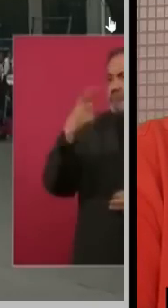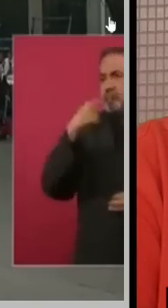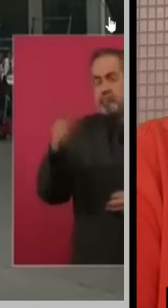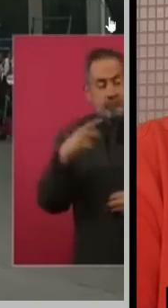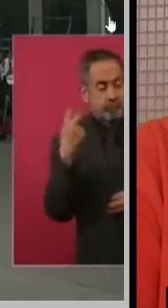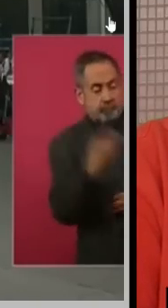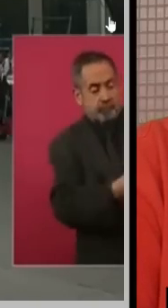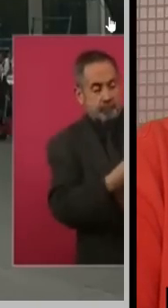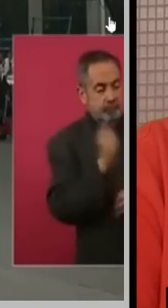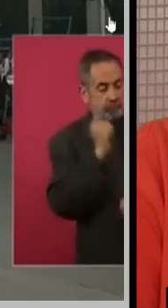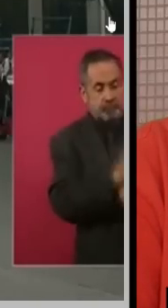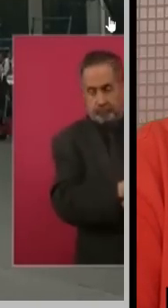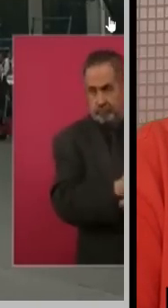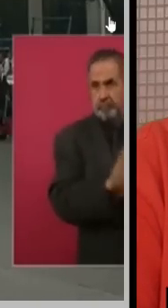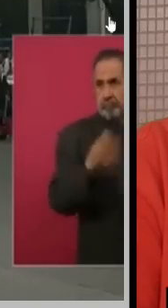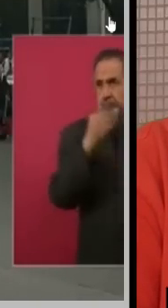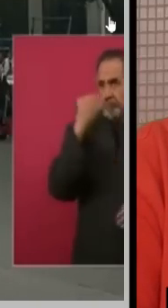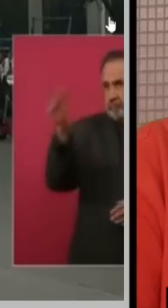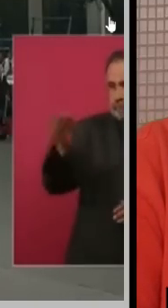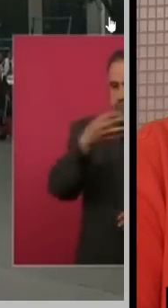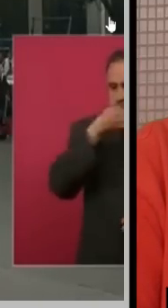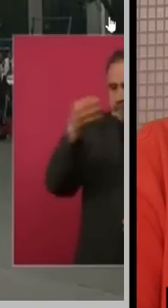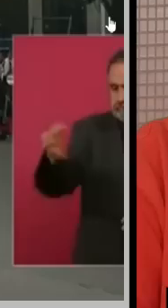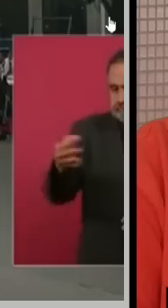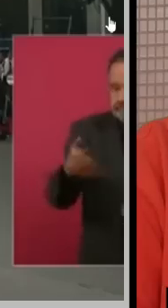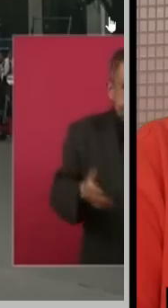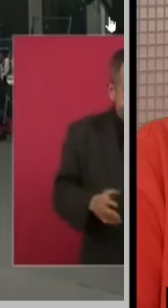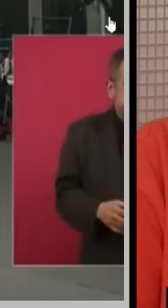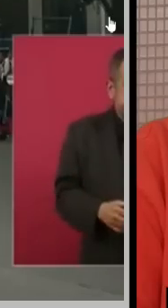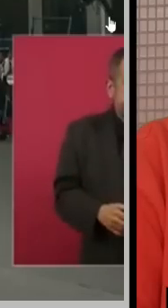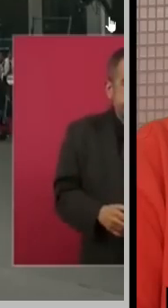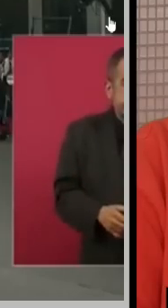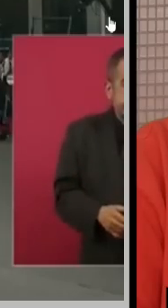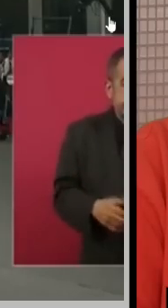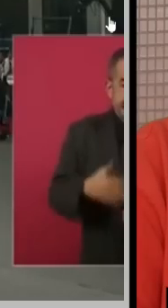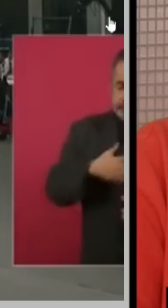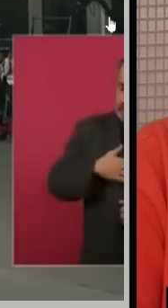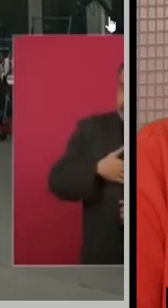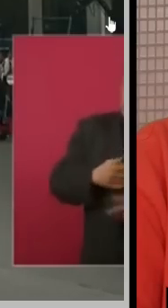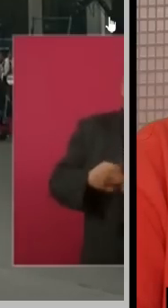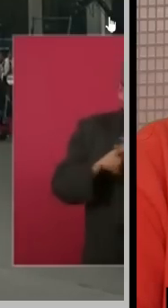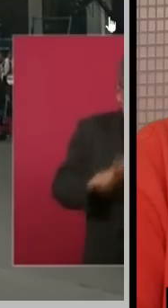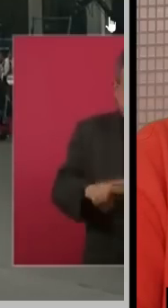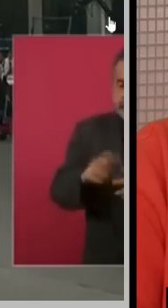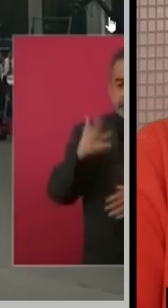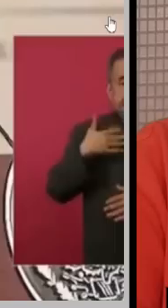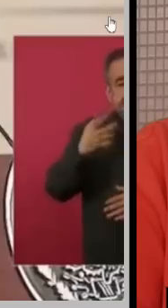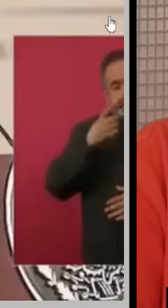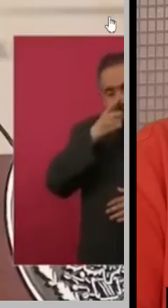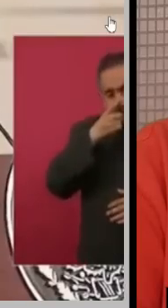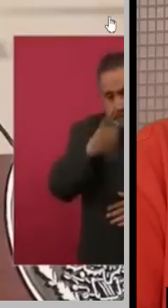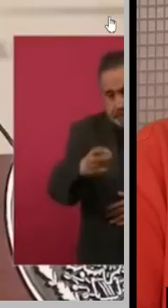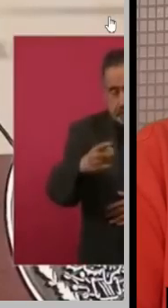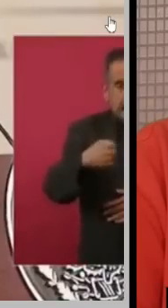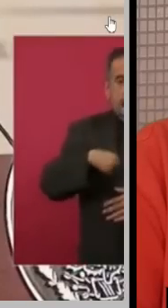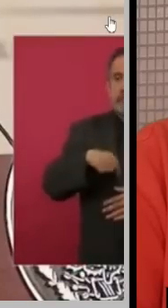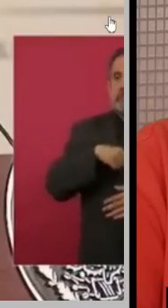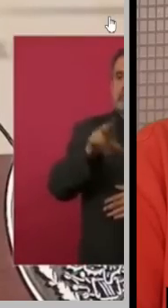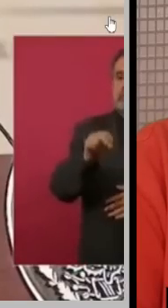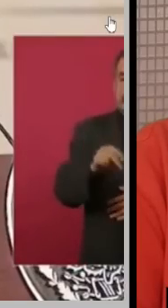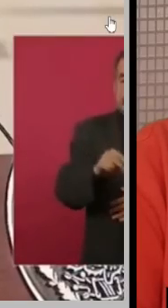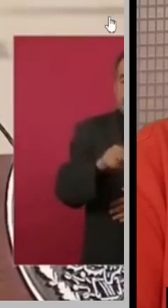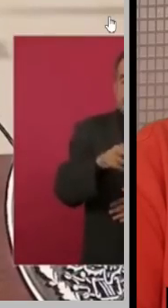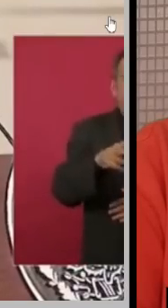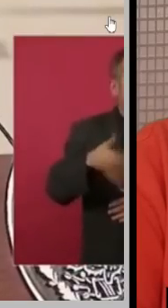de la república porque nosotros lo dije desde el principio no vamos a